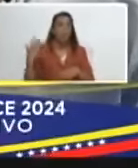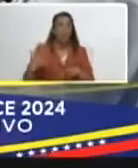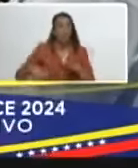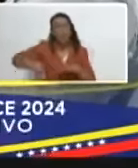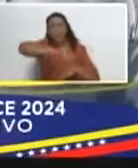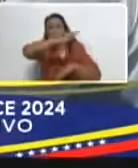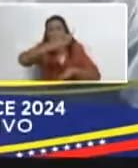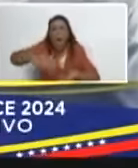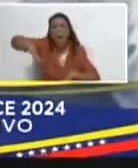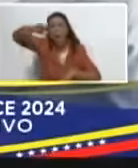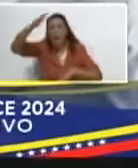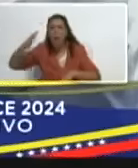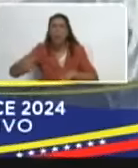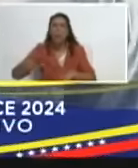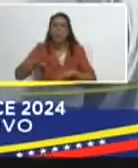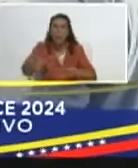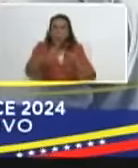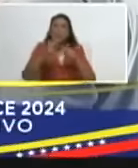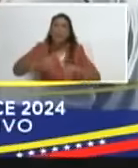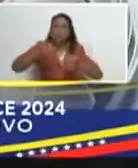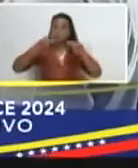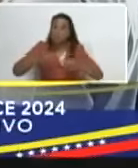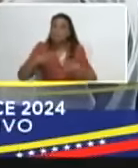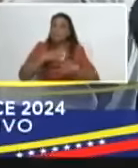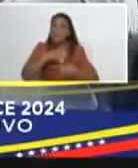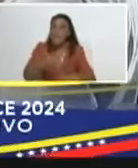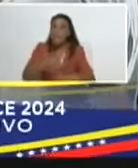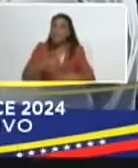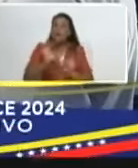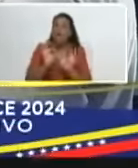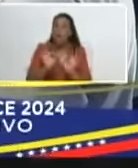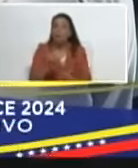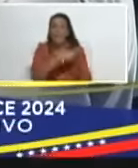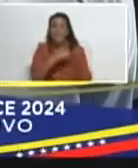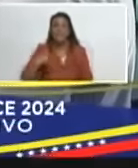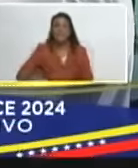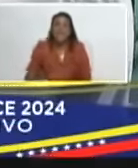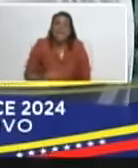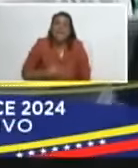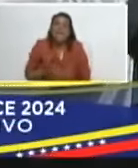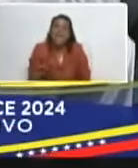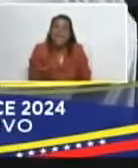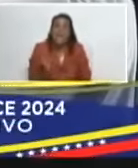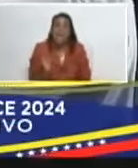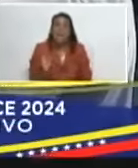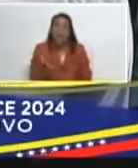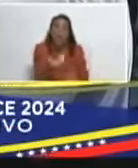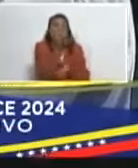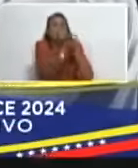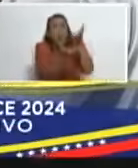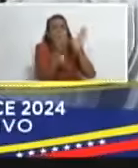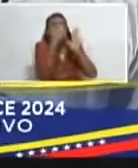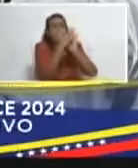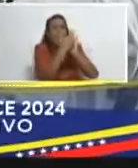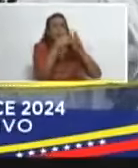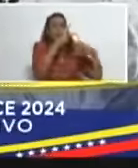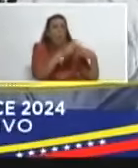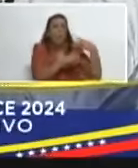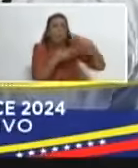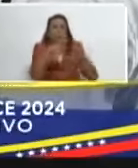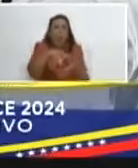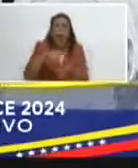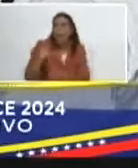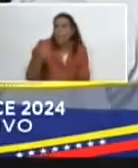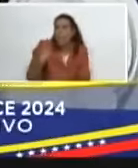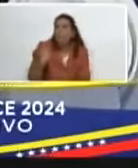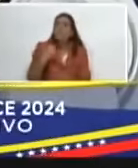los pescadores y esto tiene un valor interesante en la parte de China. Entonces que hay que hacerle el proceso y todo eso y sacarle el provecho